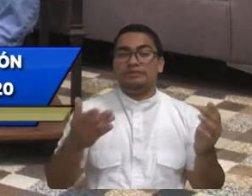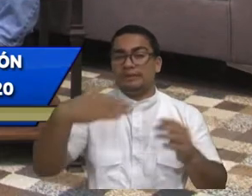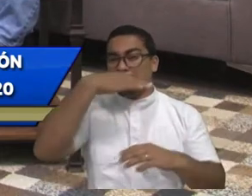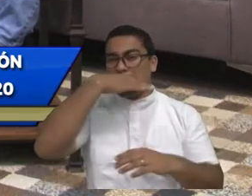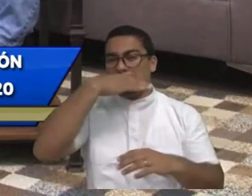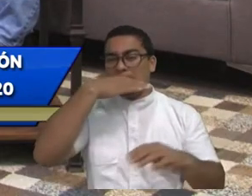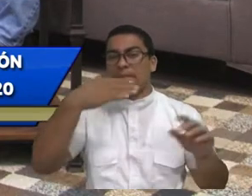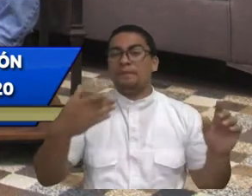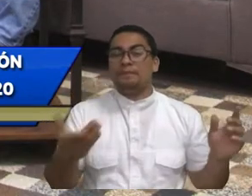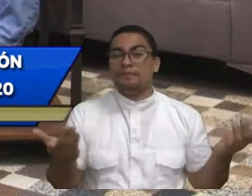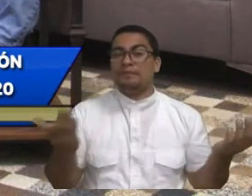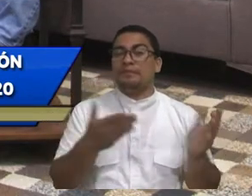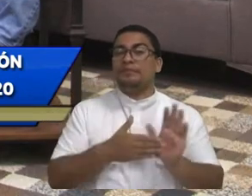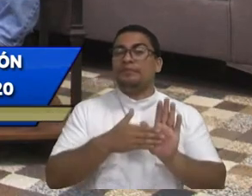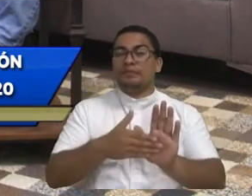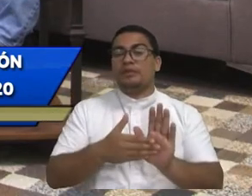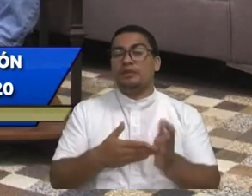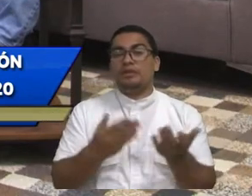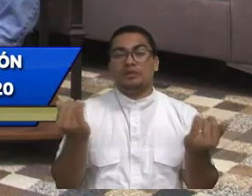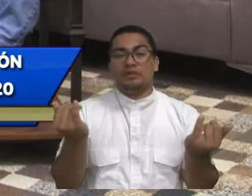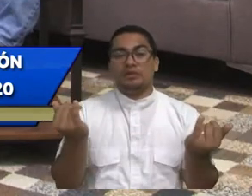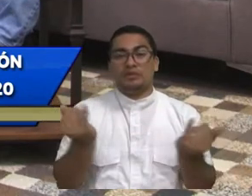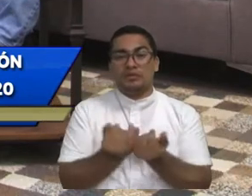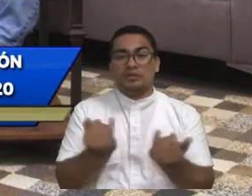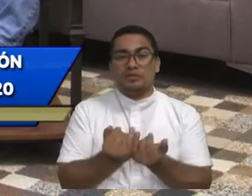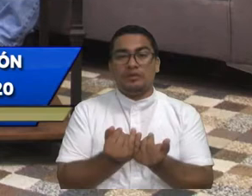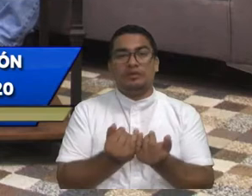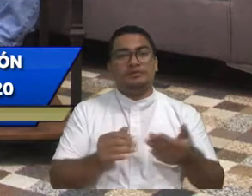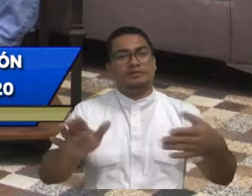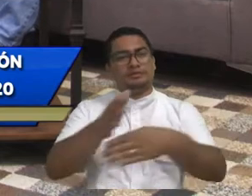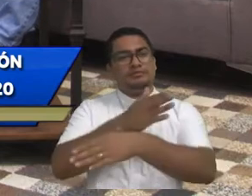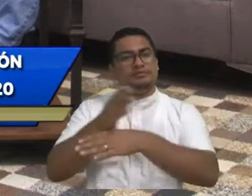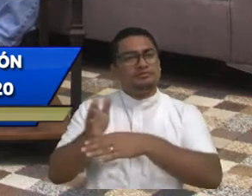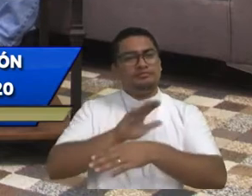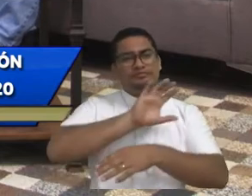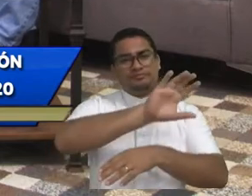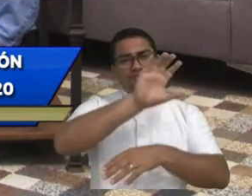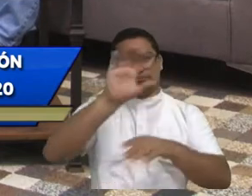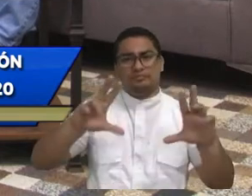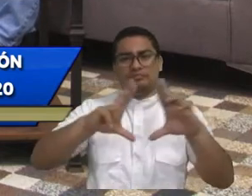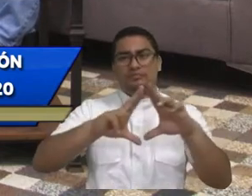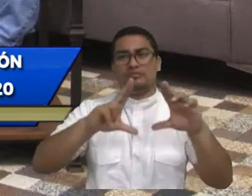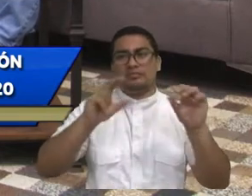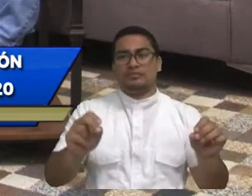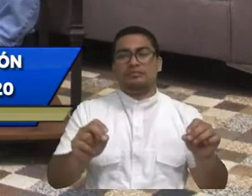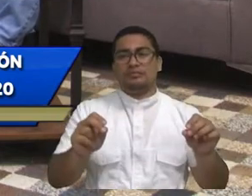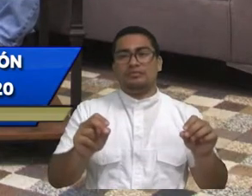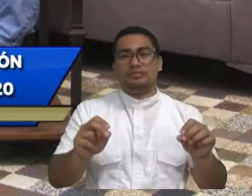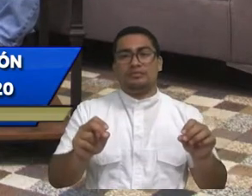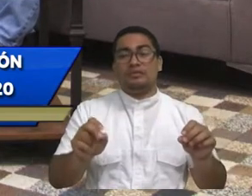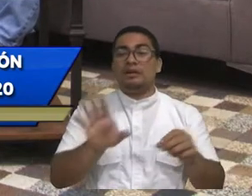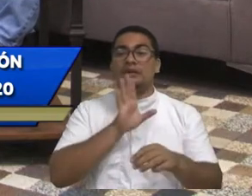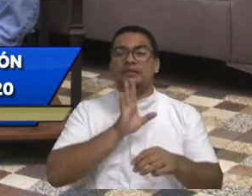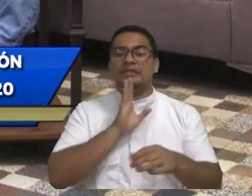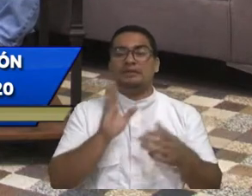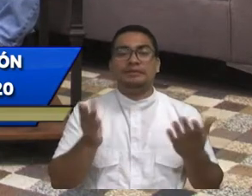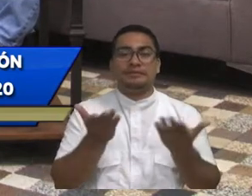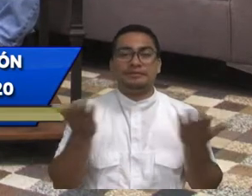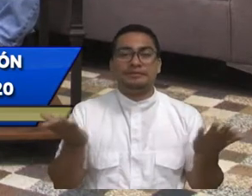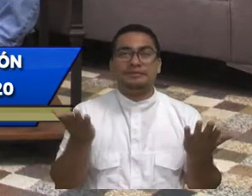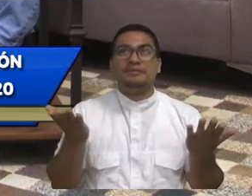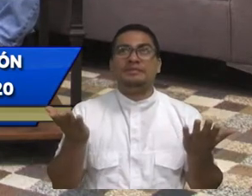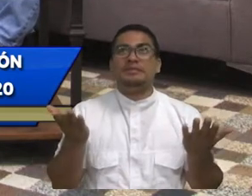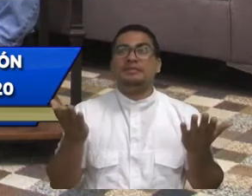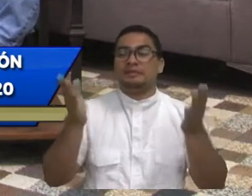pero más allá de eso esa cobertura física y ese alcance a nivel de los territorios sí sí estamos hablando de que se